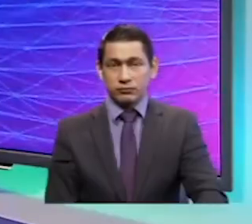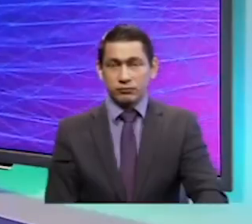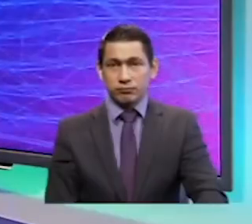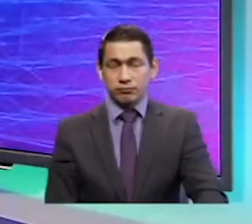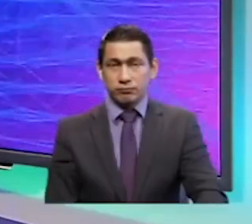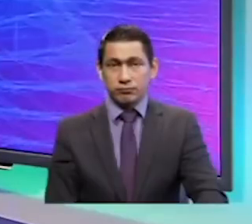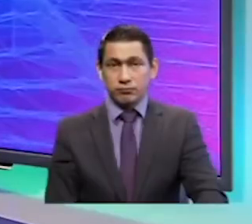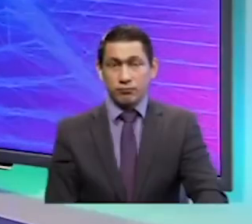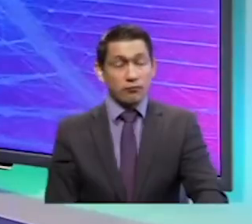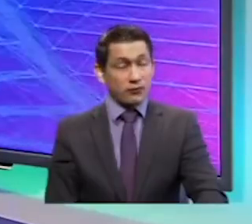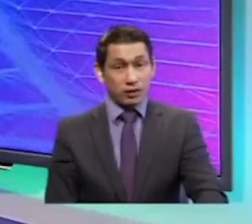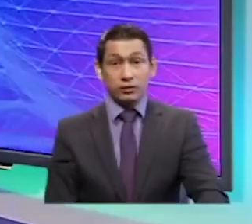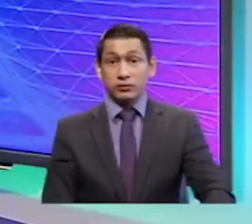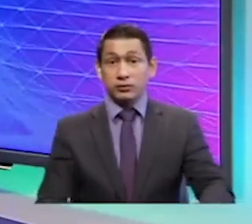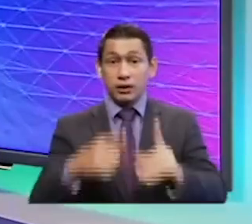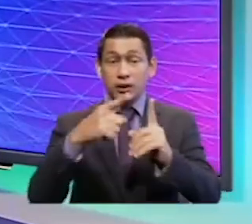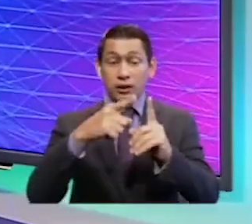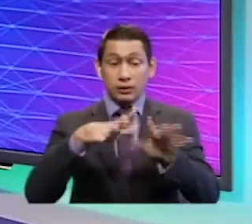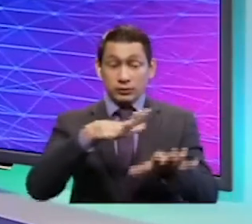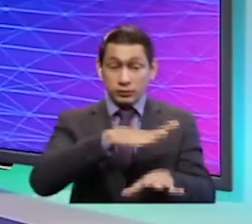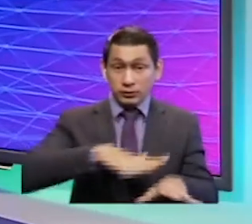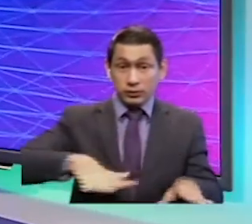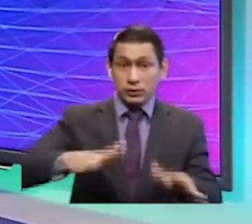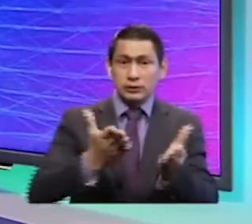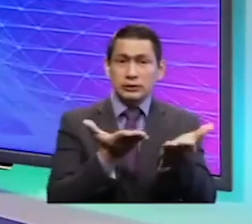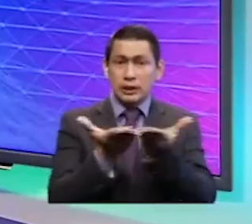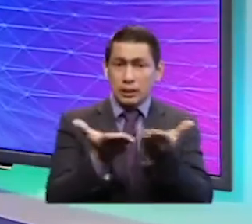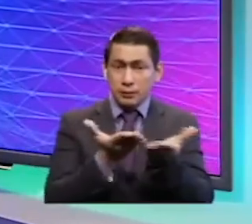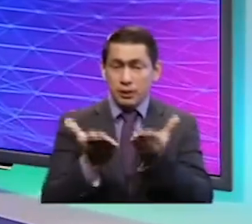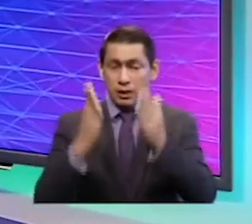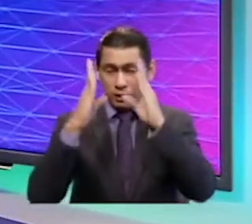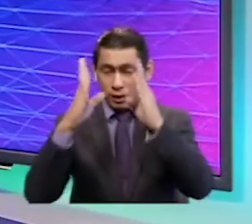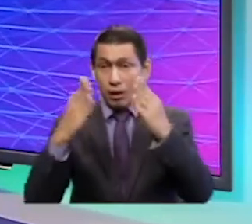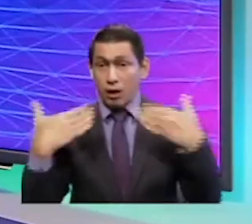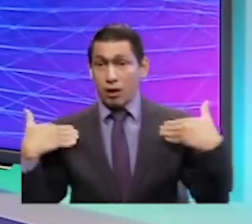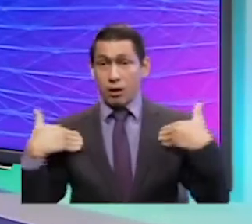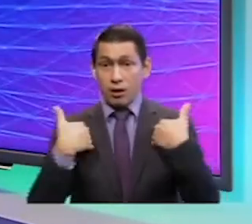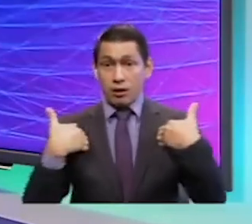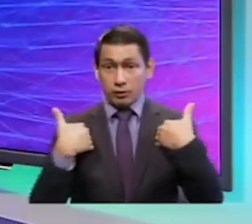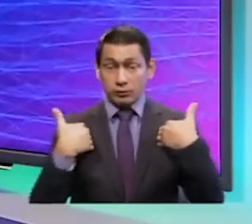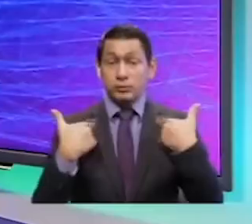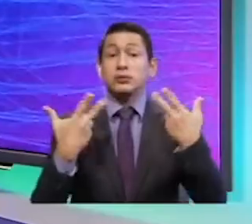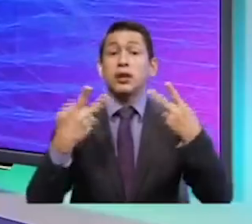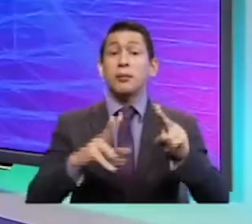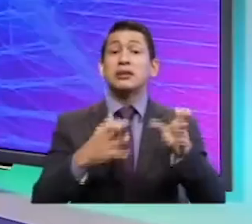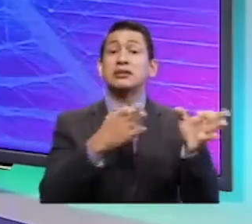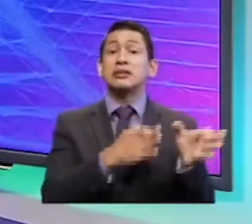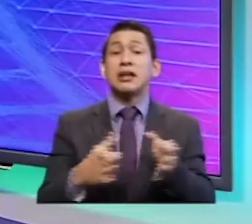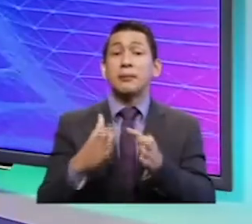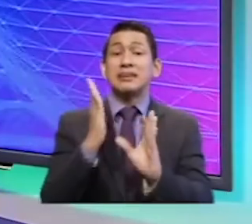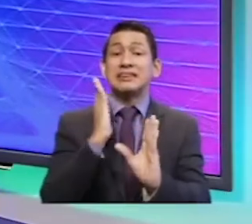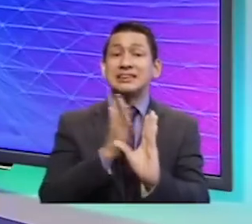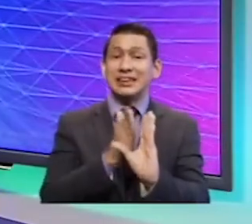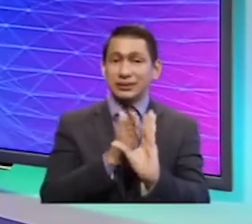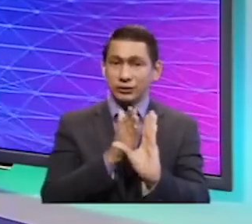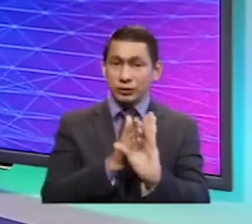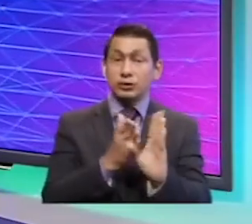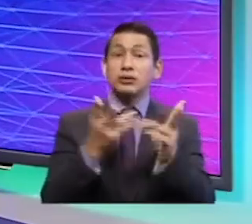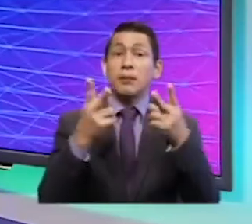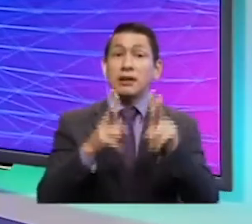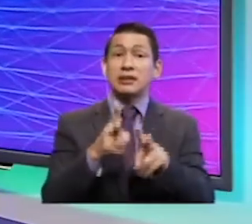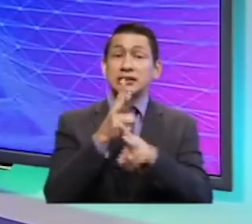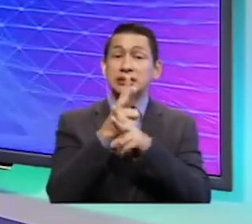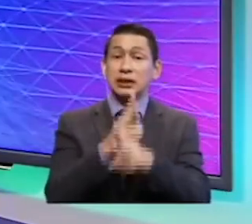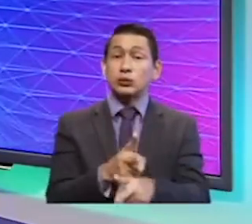El mercado de productos y servicios para mascotas en Ecuador se diversifica. Ahora se ofrecen terapias psicológicas y también seguros médicos.